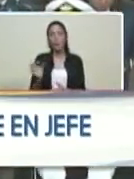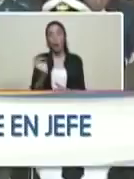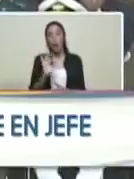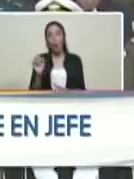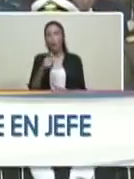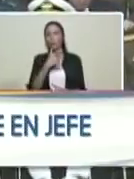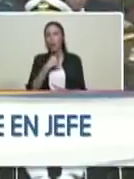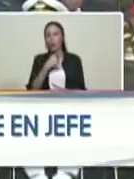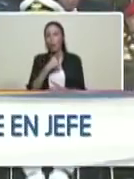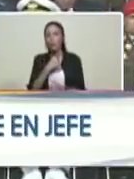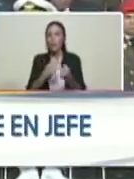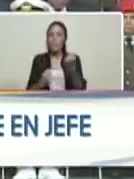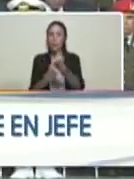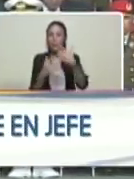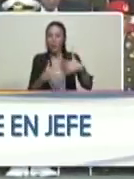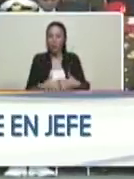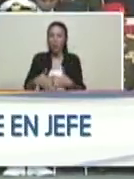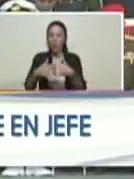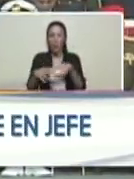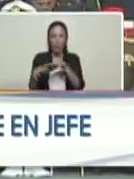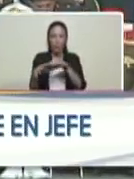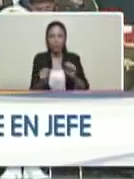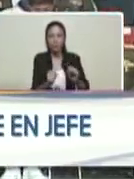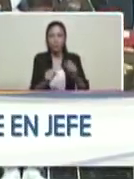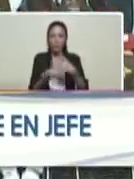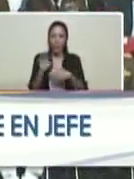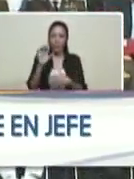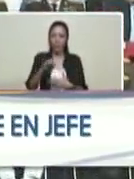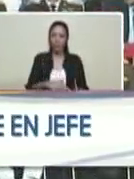país pregunto